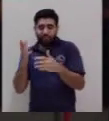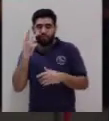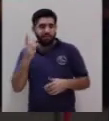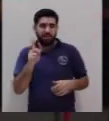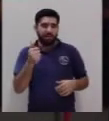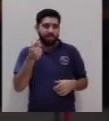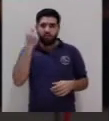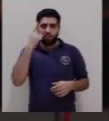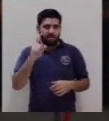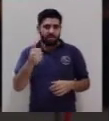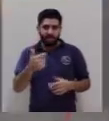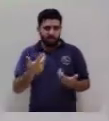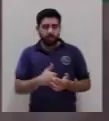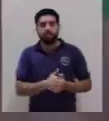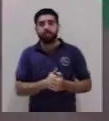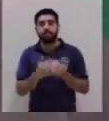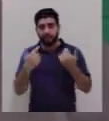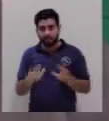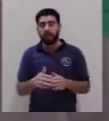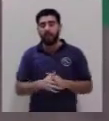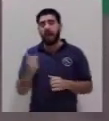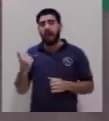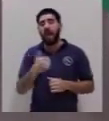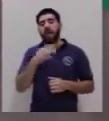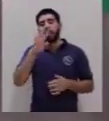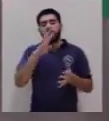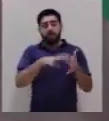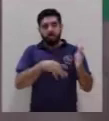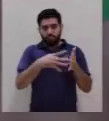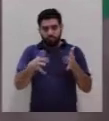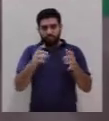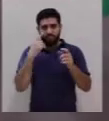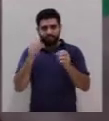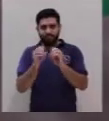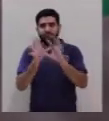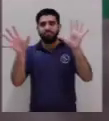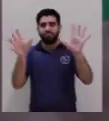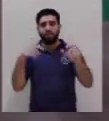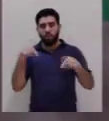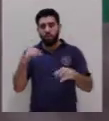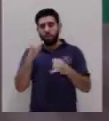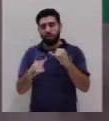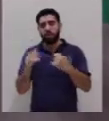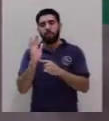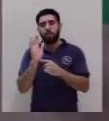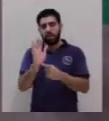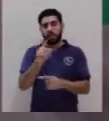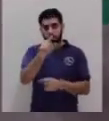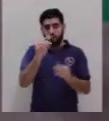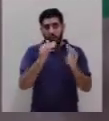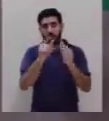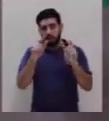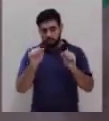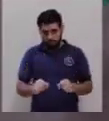Nos va a hacer bolas. Entonces lo hacemos mejor en el cuaderno. Aquí tenemos un organizador más. Este es el último que vamos a presentar, pero